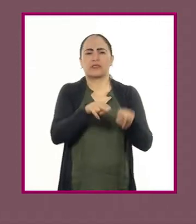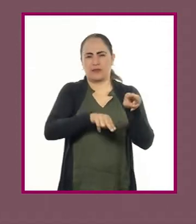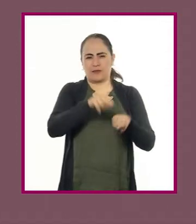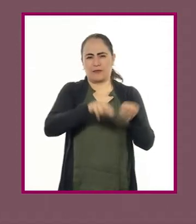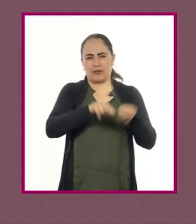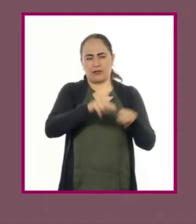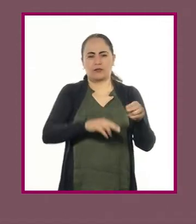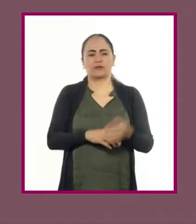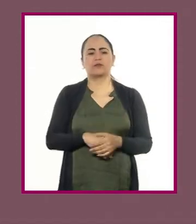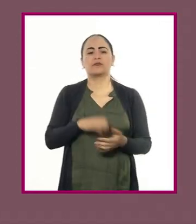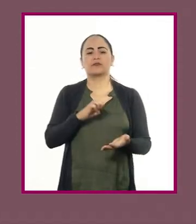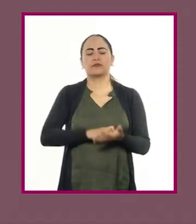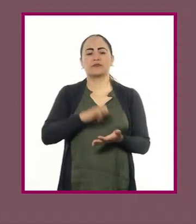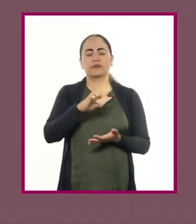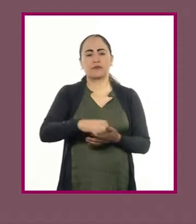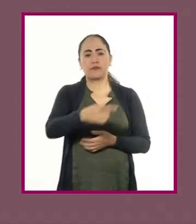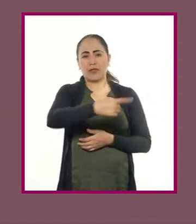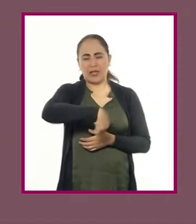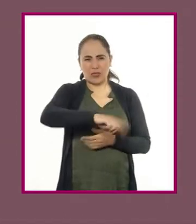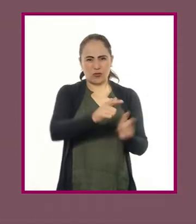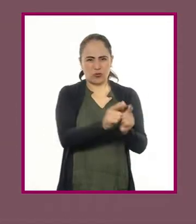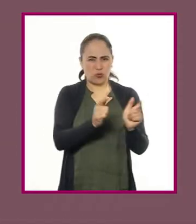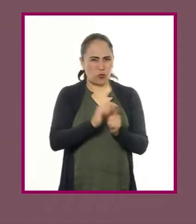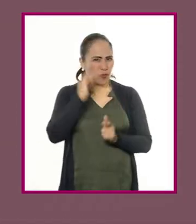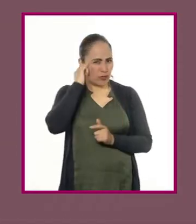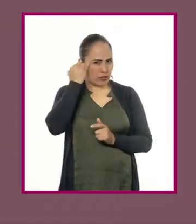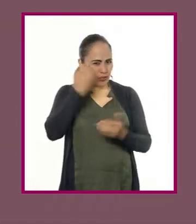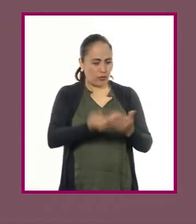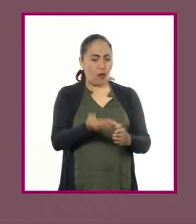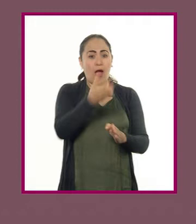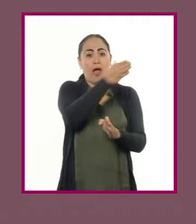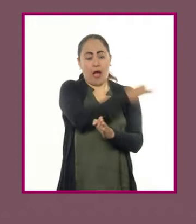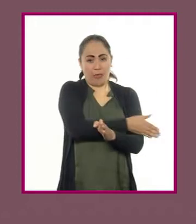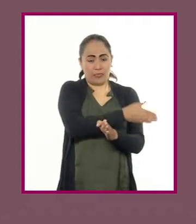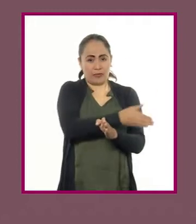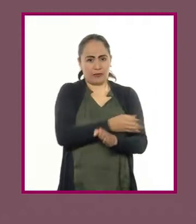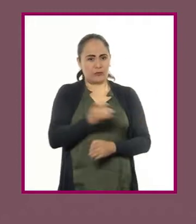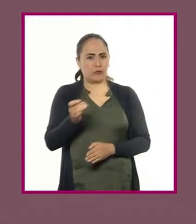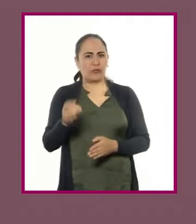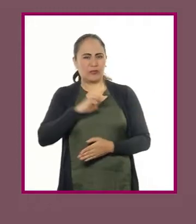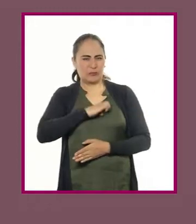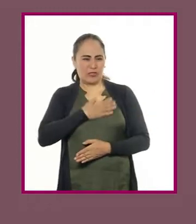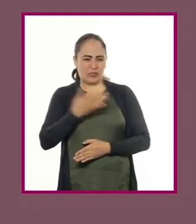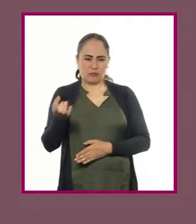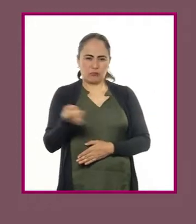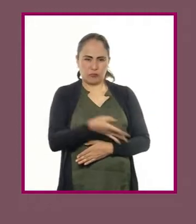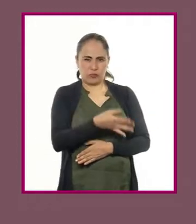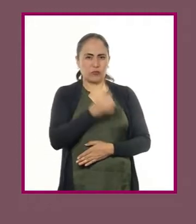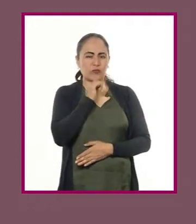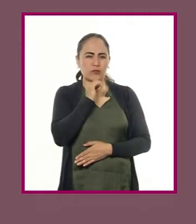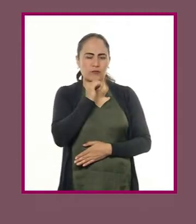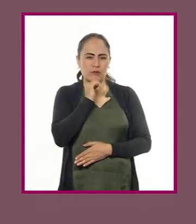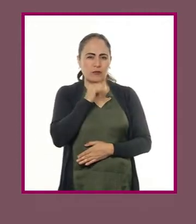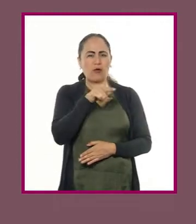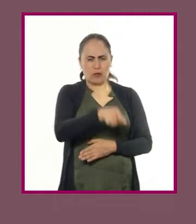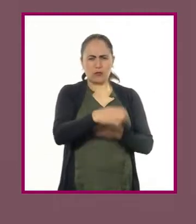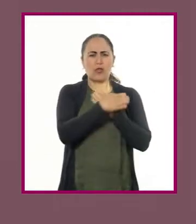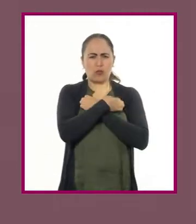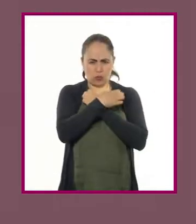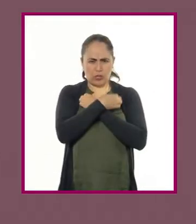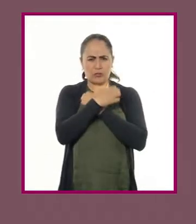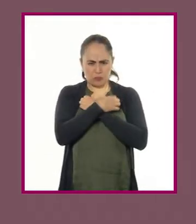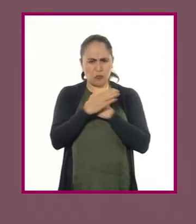que pertenecieron a la nobleza indígena antes de la conquista tuvieron acceso a la educación, se consolidaron